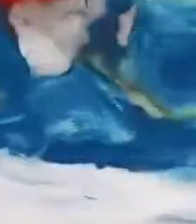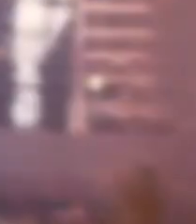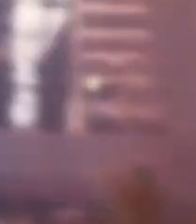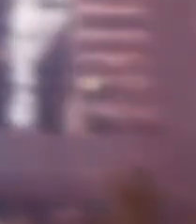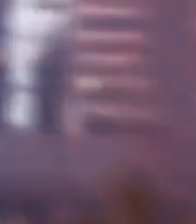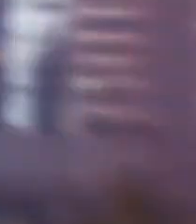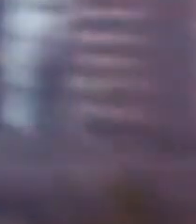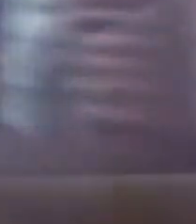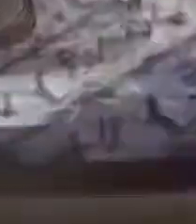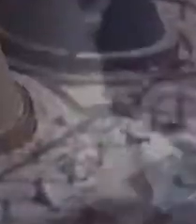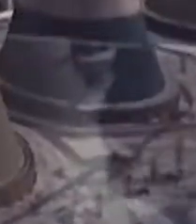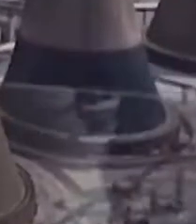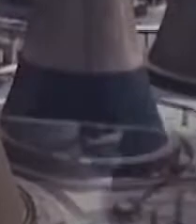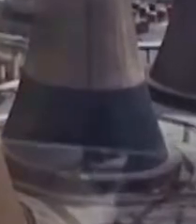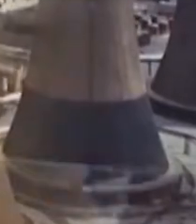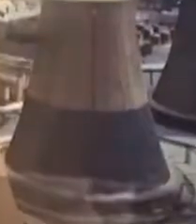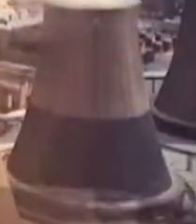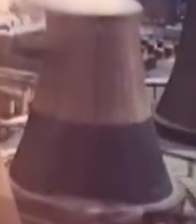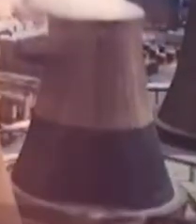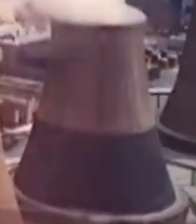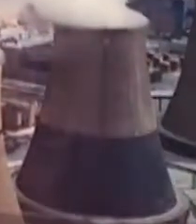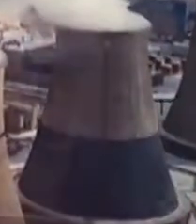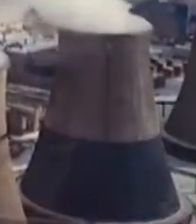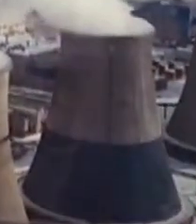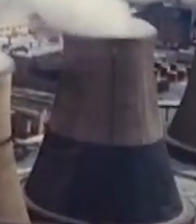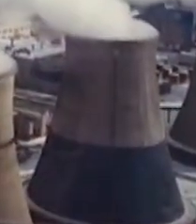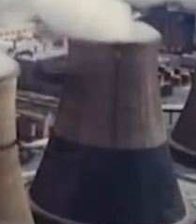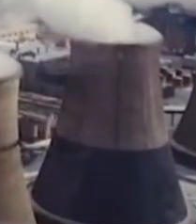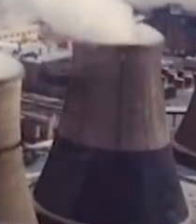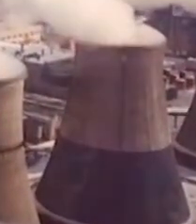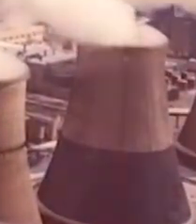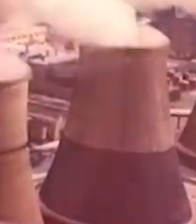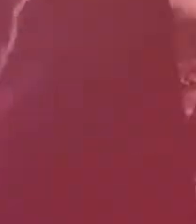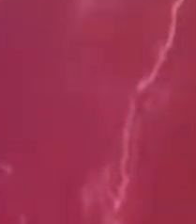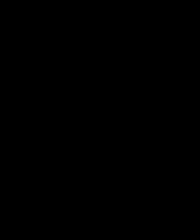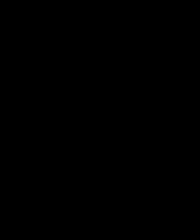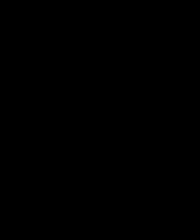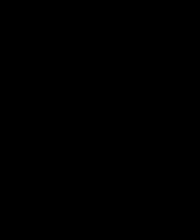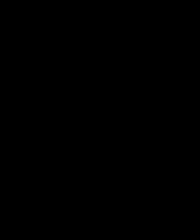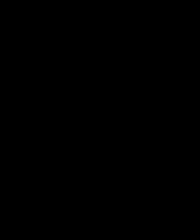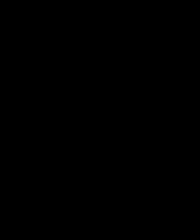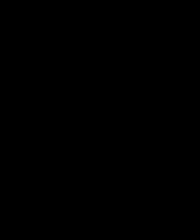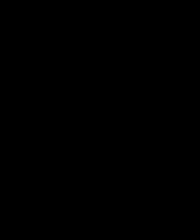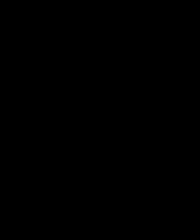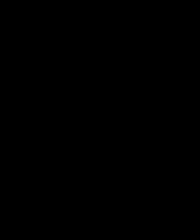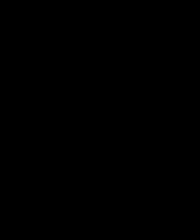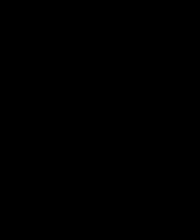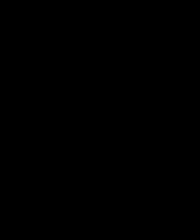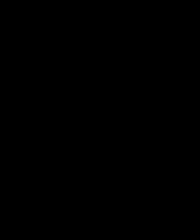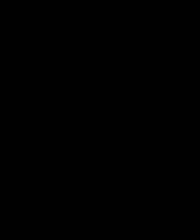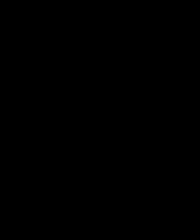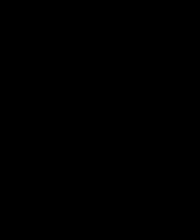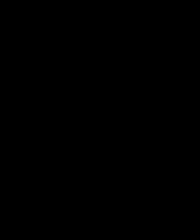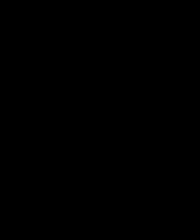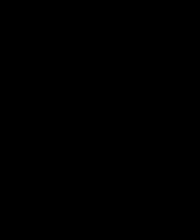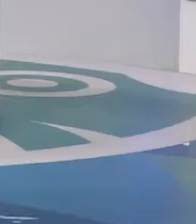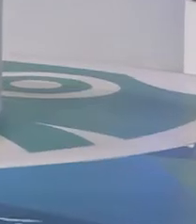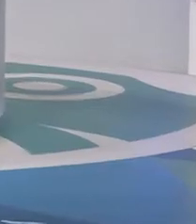subsistir. Este domingo 12:30 mediodía, por 13, Costa Rica Televisión.